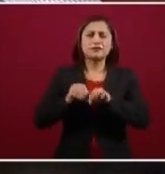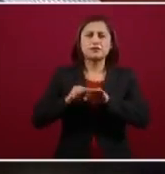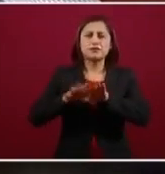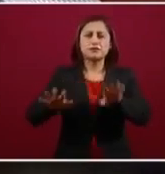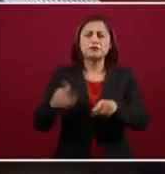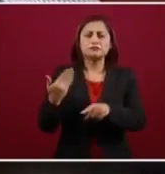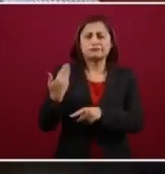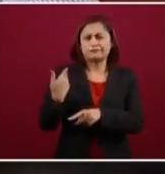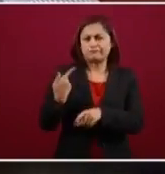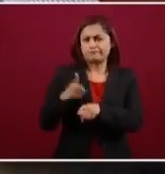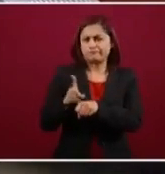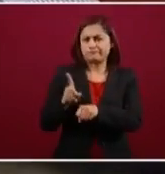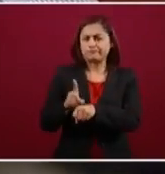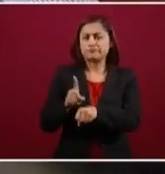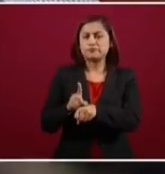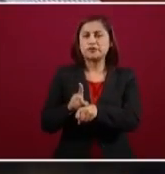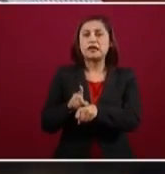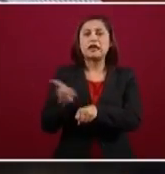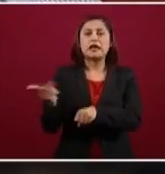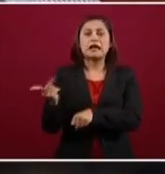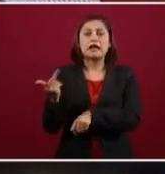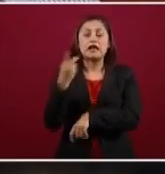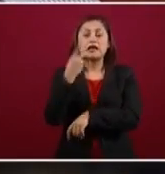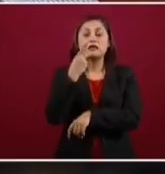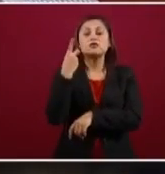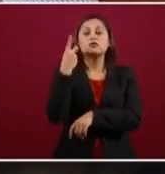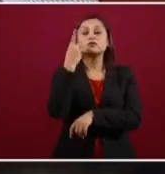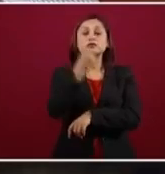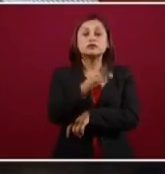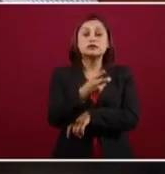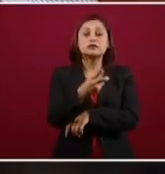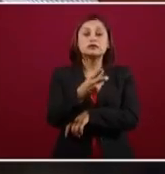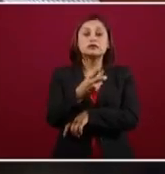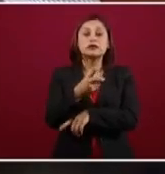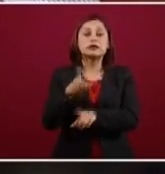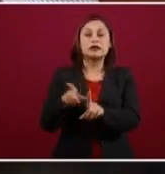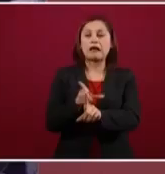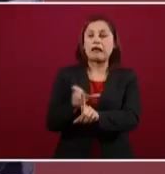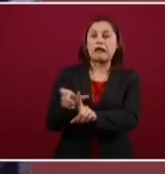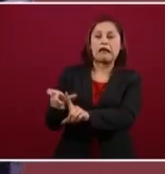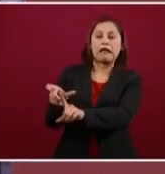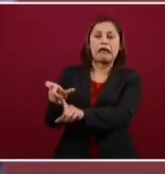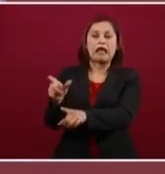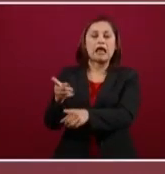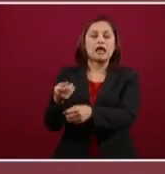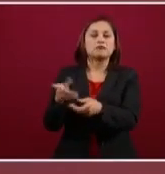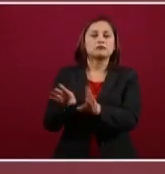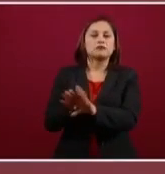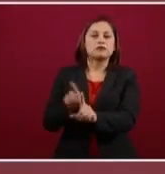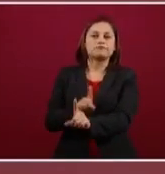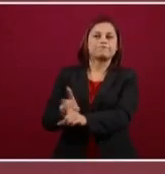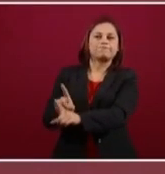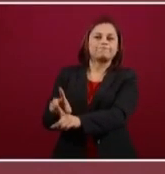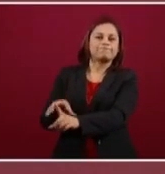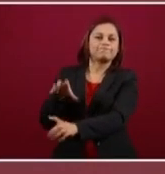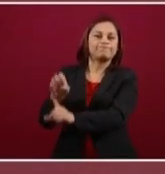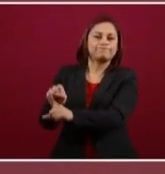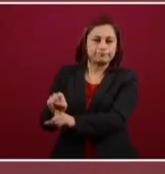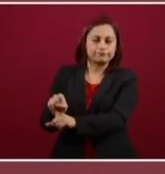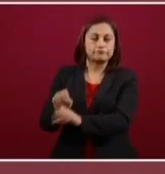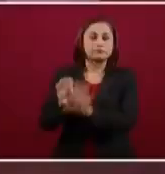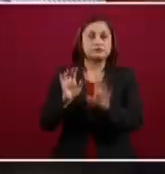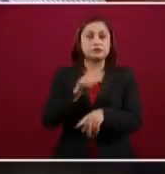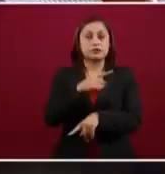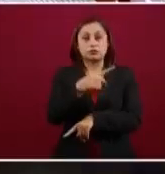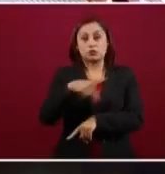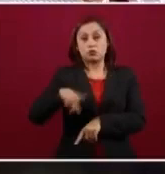en las cuales se dicen perseguidos políticos por parte de su gobierno. Lozoya asegura que se está utilizando a